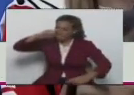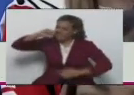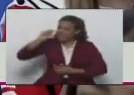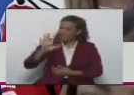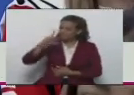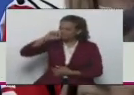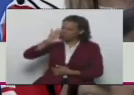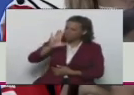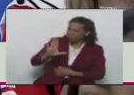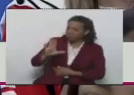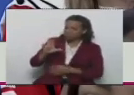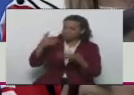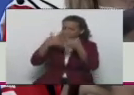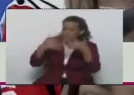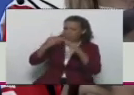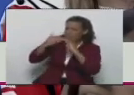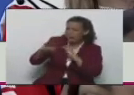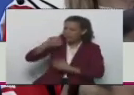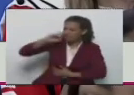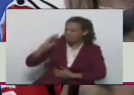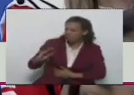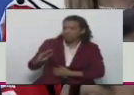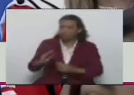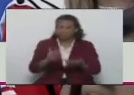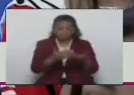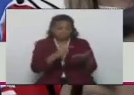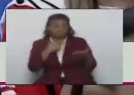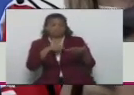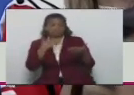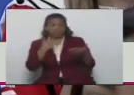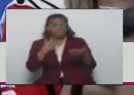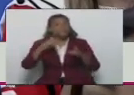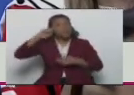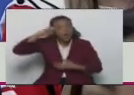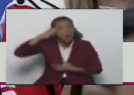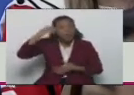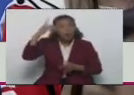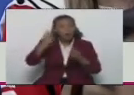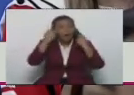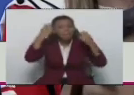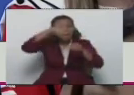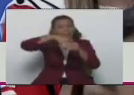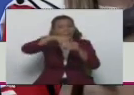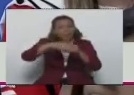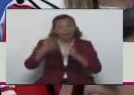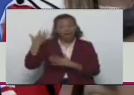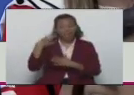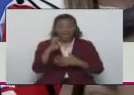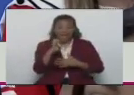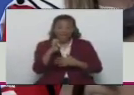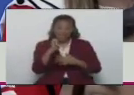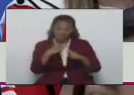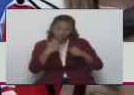que todavía están presentes. Pero si nos recordamos de la campaña electoral, nosotros tenemos que